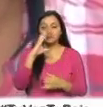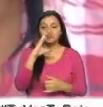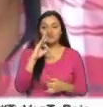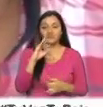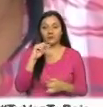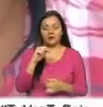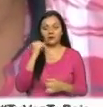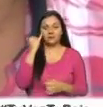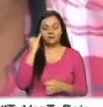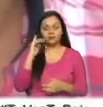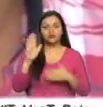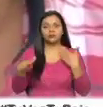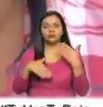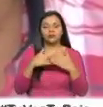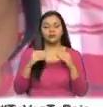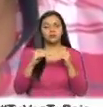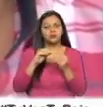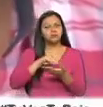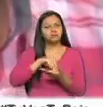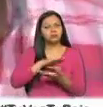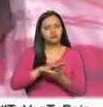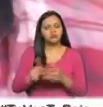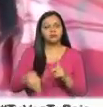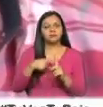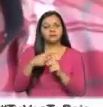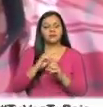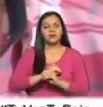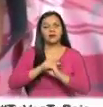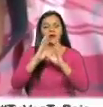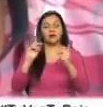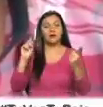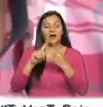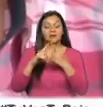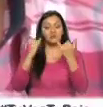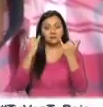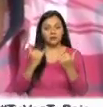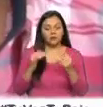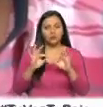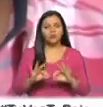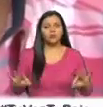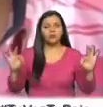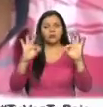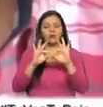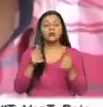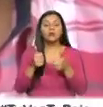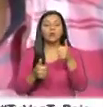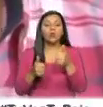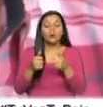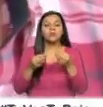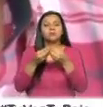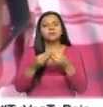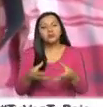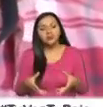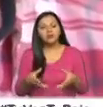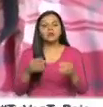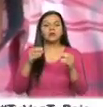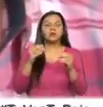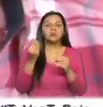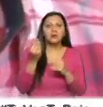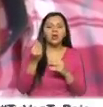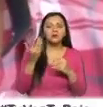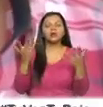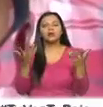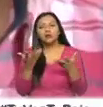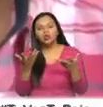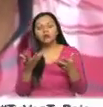parece muy acertada, muy correcta en este tiempo. En este momento lo más importante, así como ha habido pérdidas en la industria, pérdidas en la